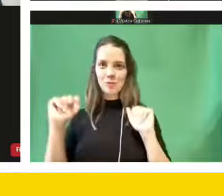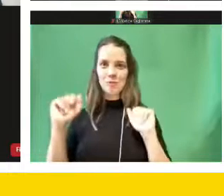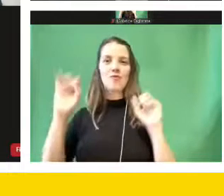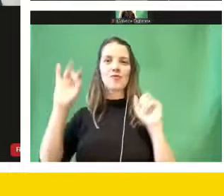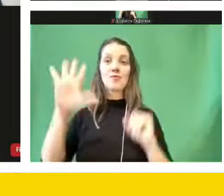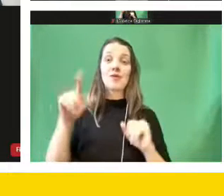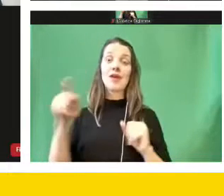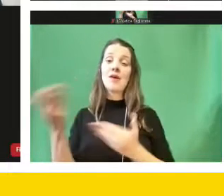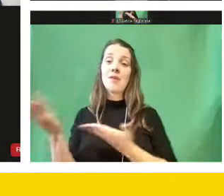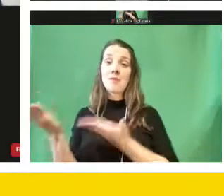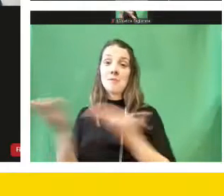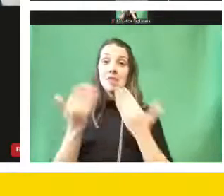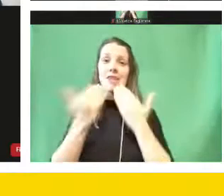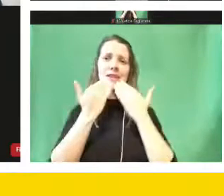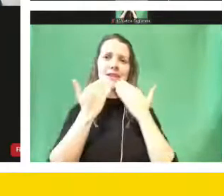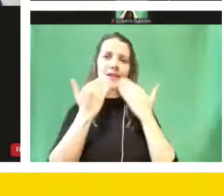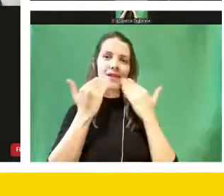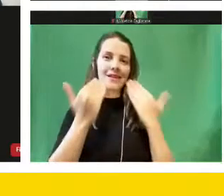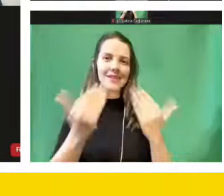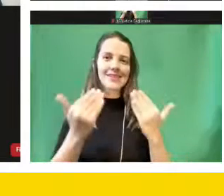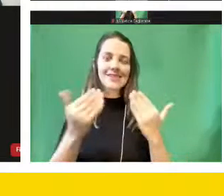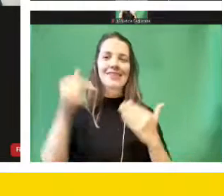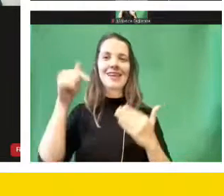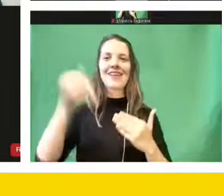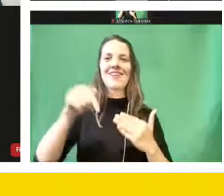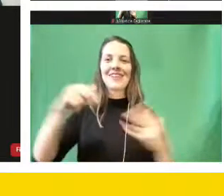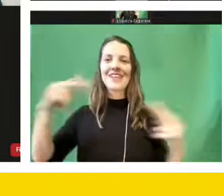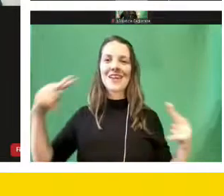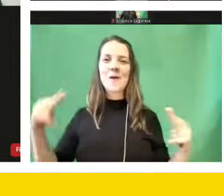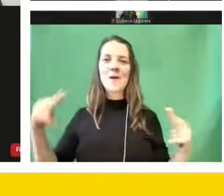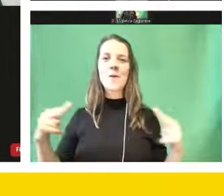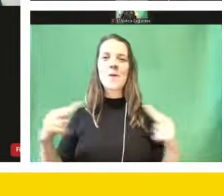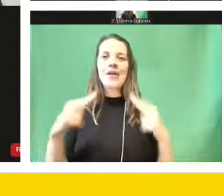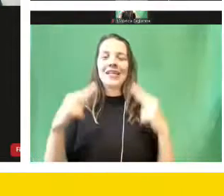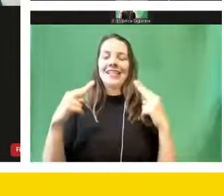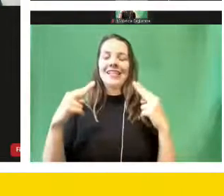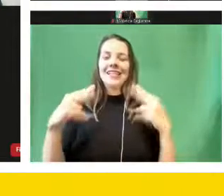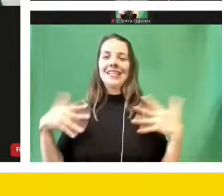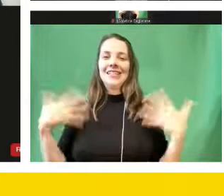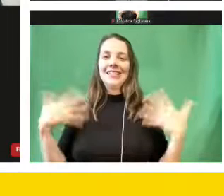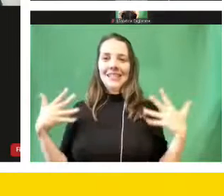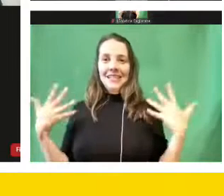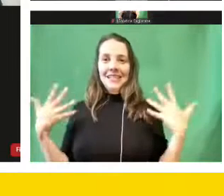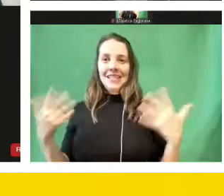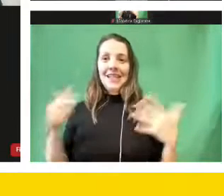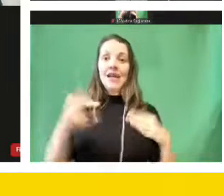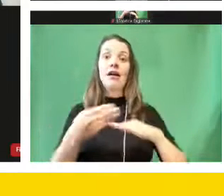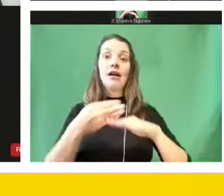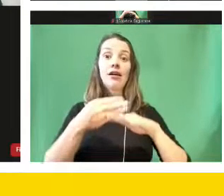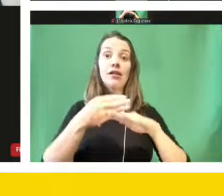y fundamentalmente celebrar el espacio. Creo que la accesibilidad